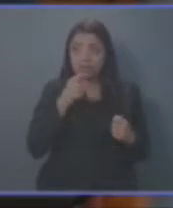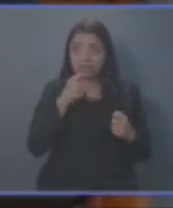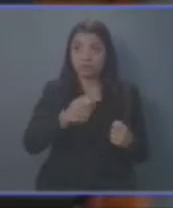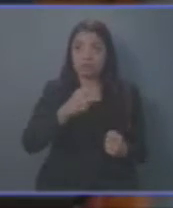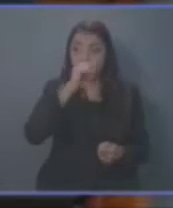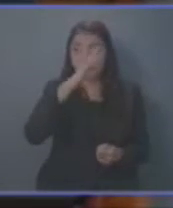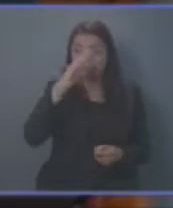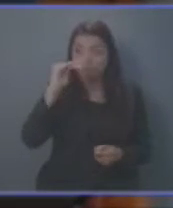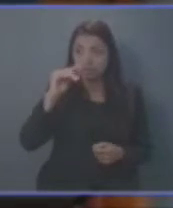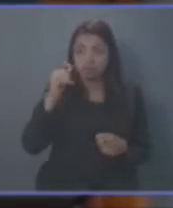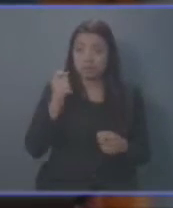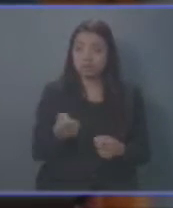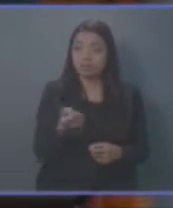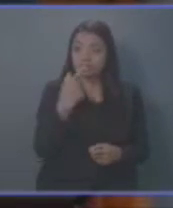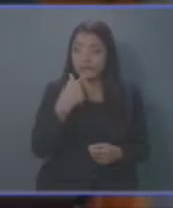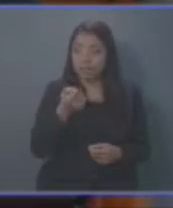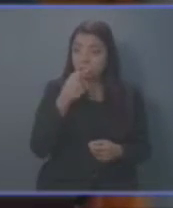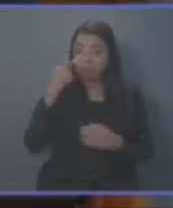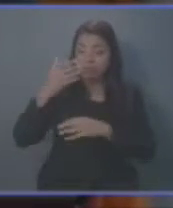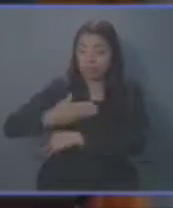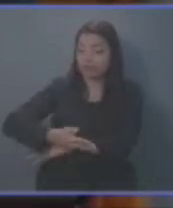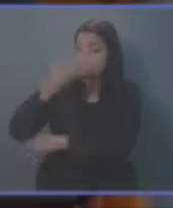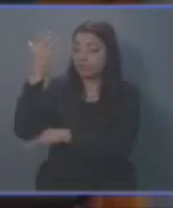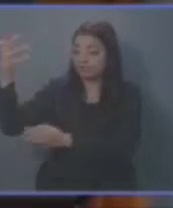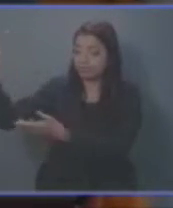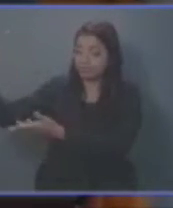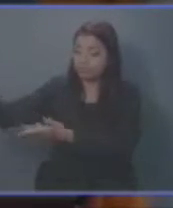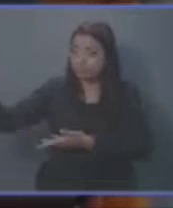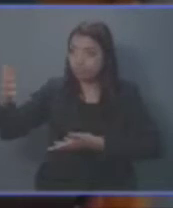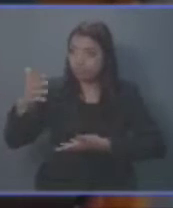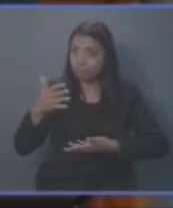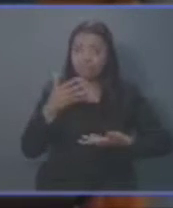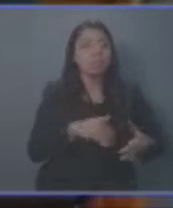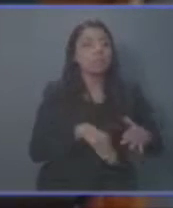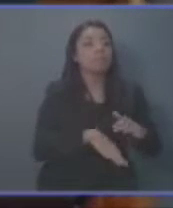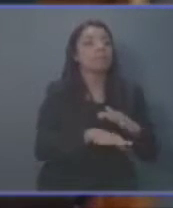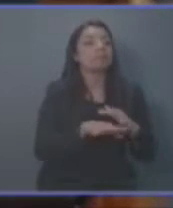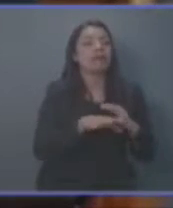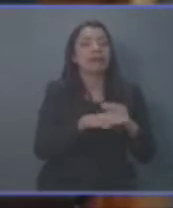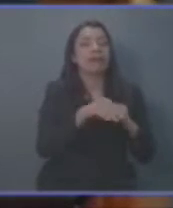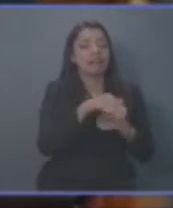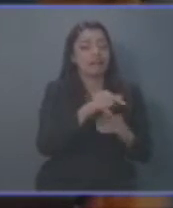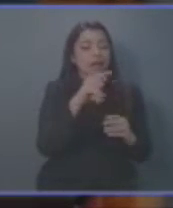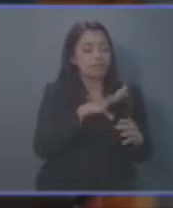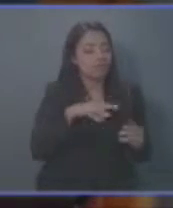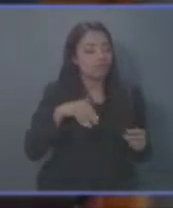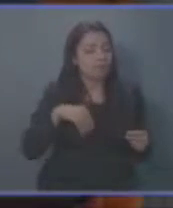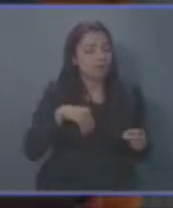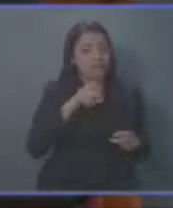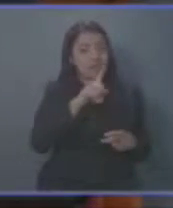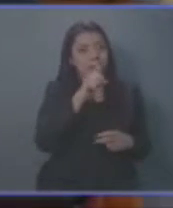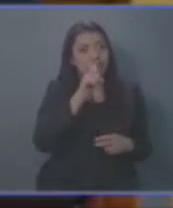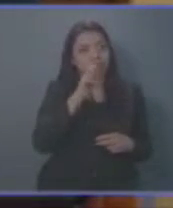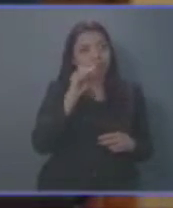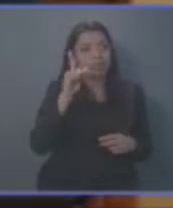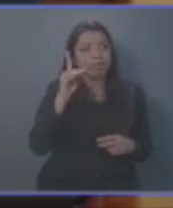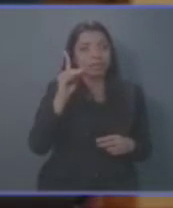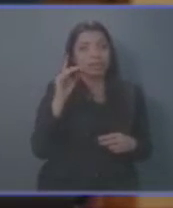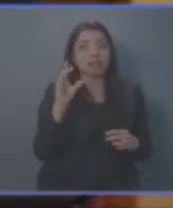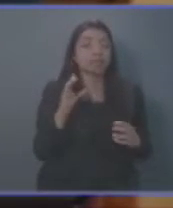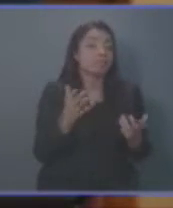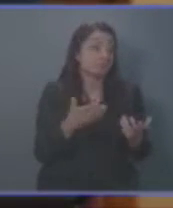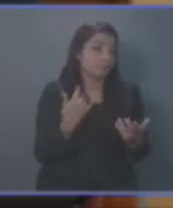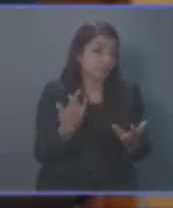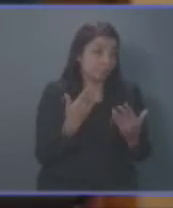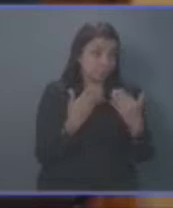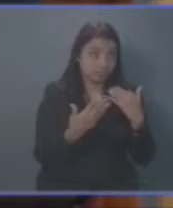lote de medicamentos a favor del Patronato de Desarrollo Social Tecleño, Progresando en Familia en la ciudad de Santa Tecla. Se explica